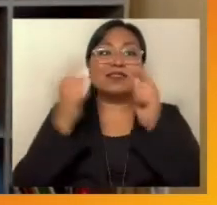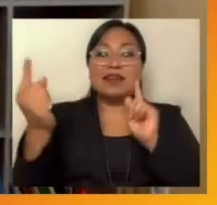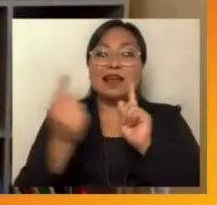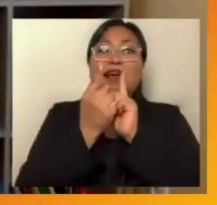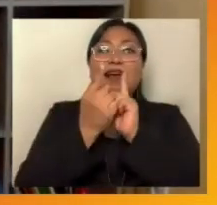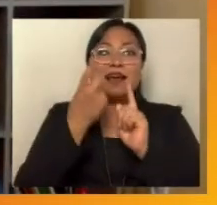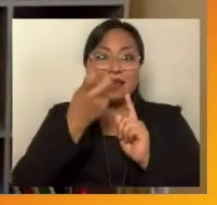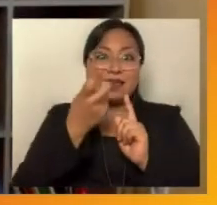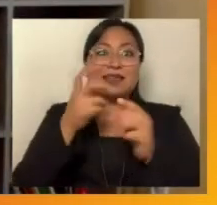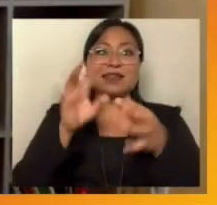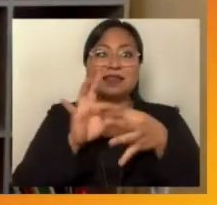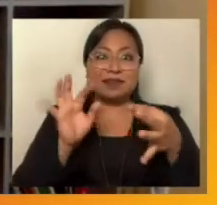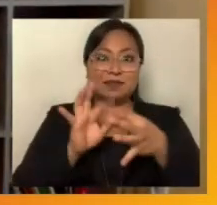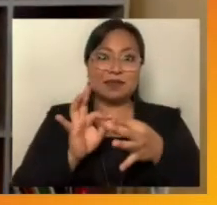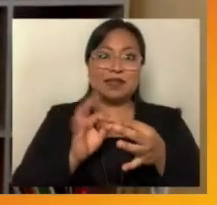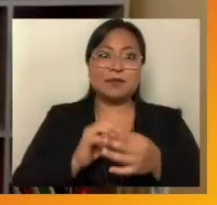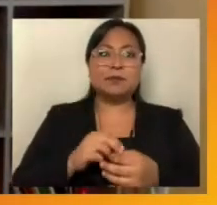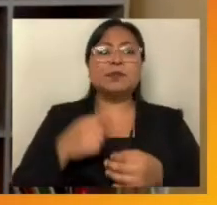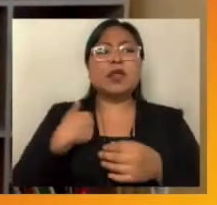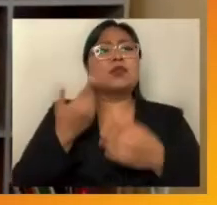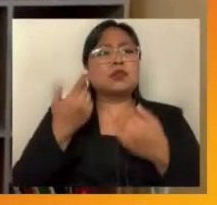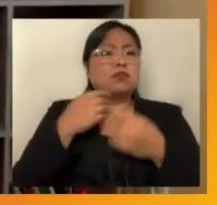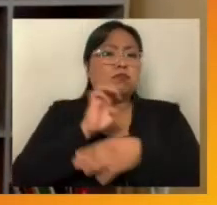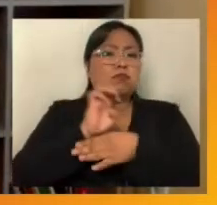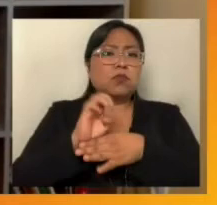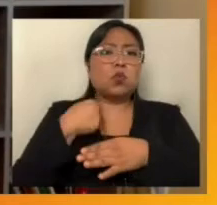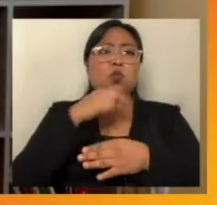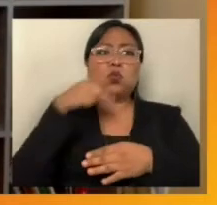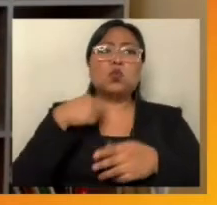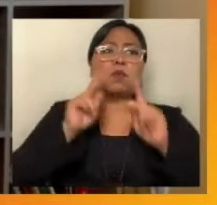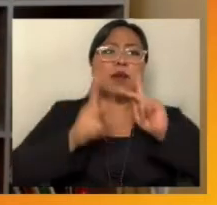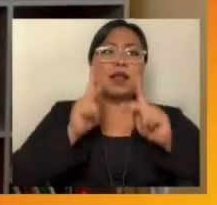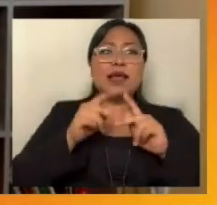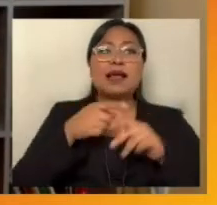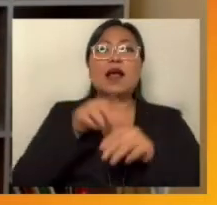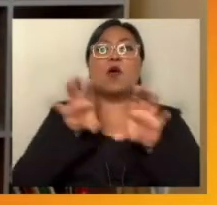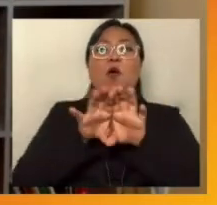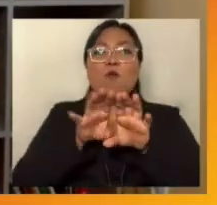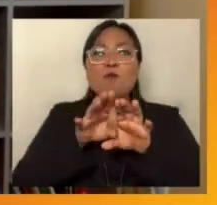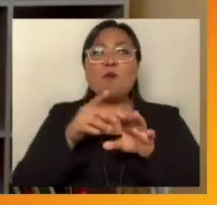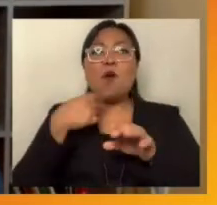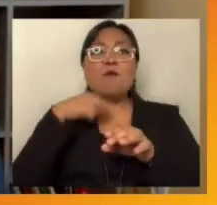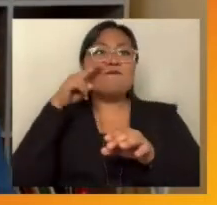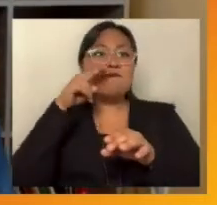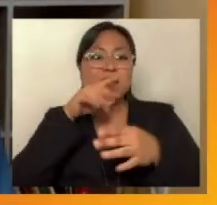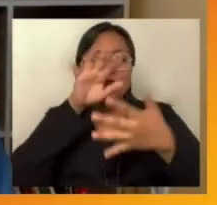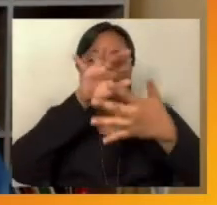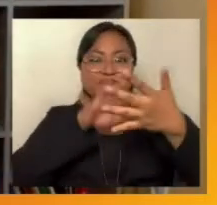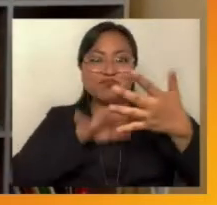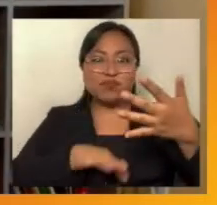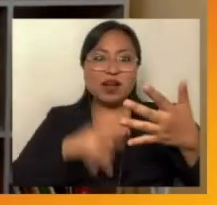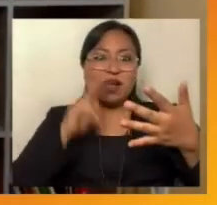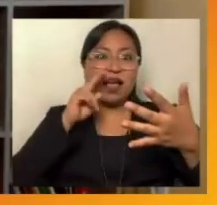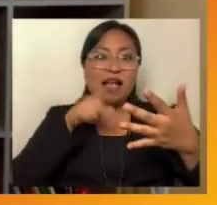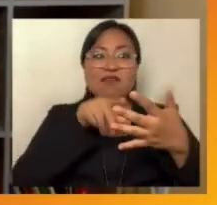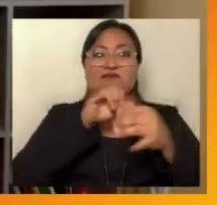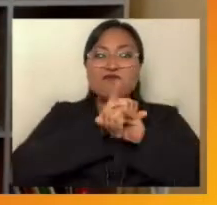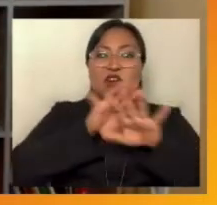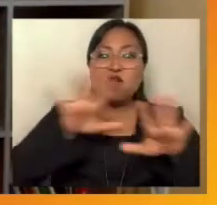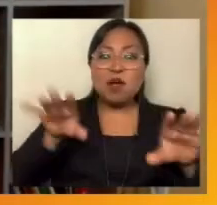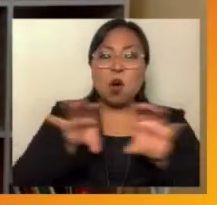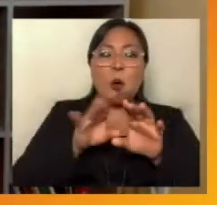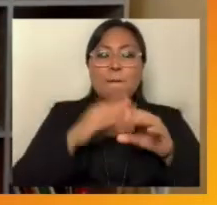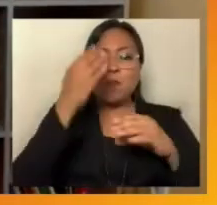ver tema de contenido. Hoy vamos a hablar de cómo tiene que estar